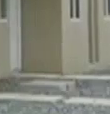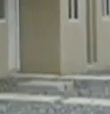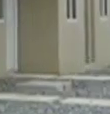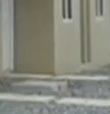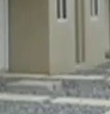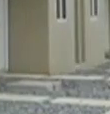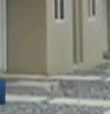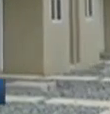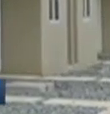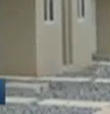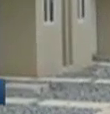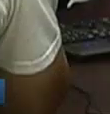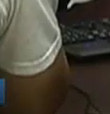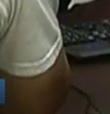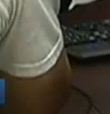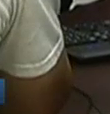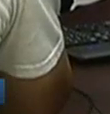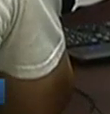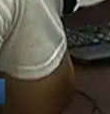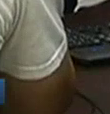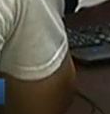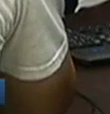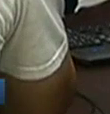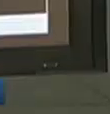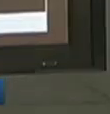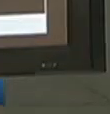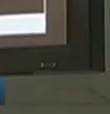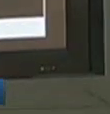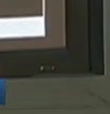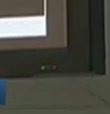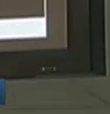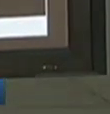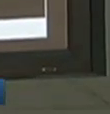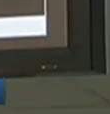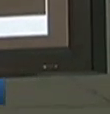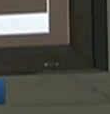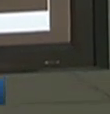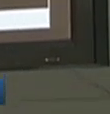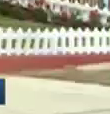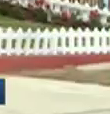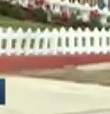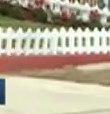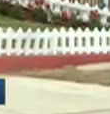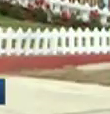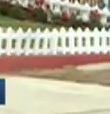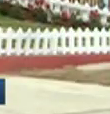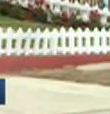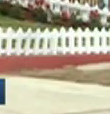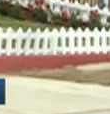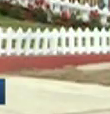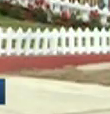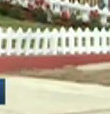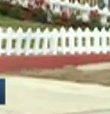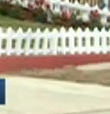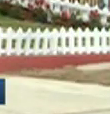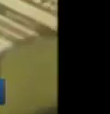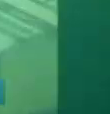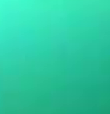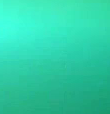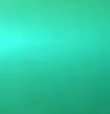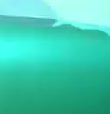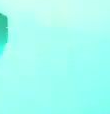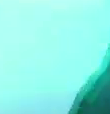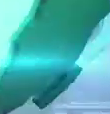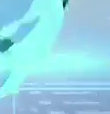afiliados se acercan al 10 para conocer detalles de los nuevos préstamos hipotecarios la información al regresar